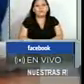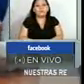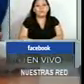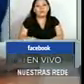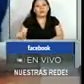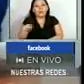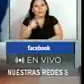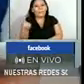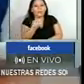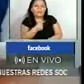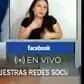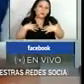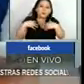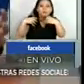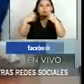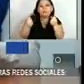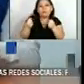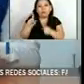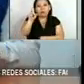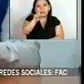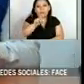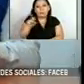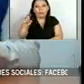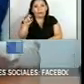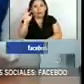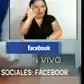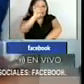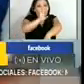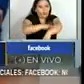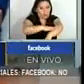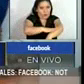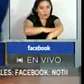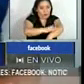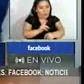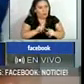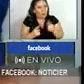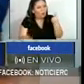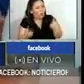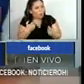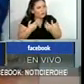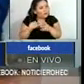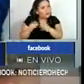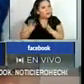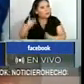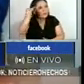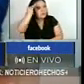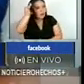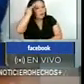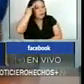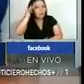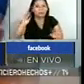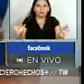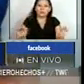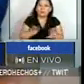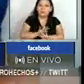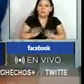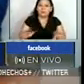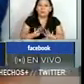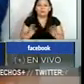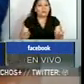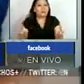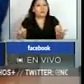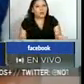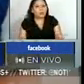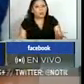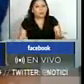personas se recuperan aproximadamente en una semana en el dengue y lo principal para diferenciar es que no presentan ningún tipo